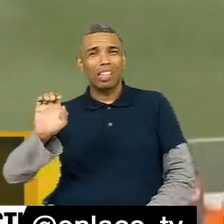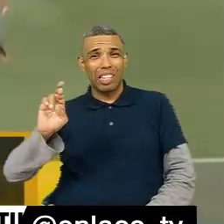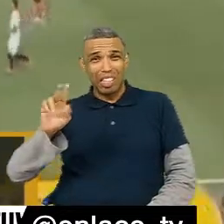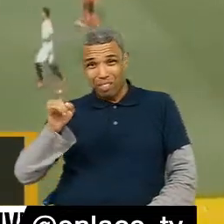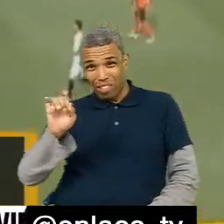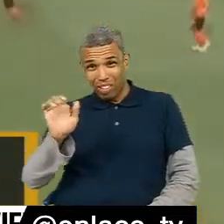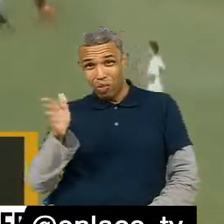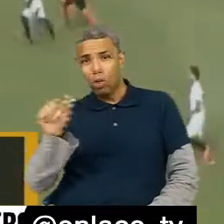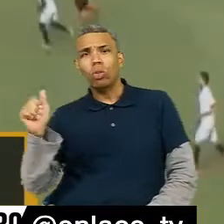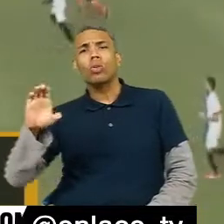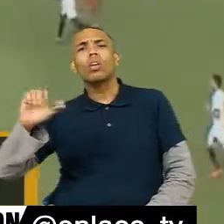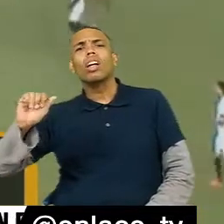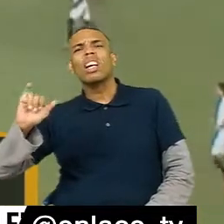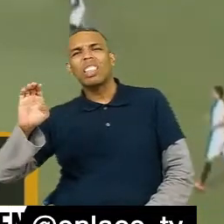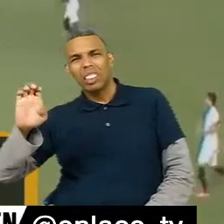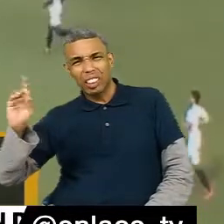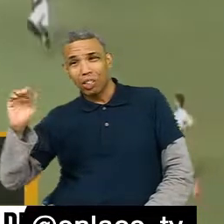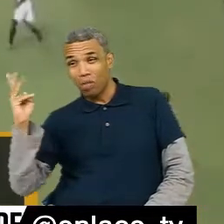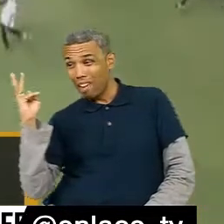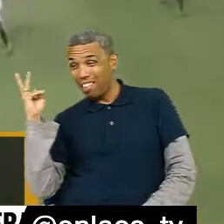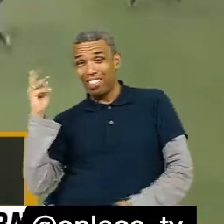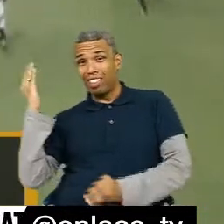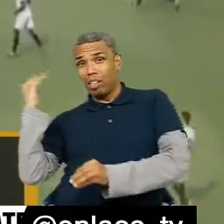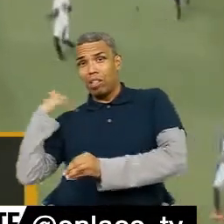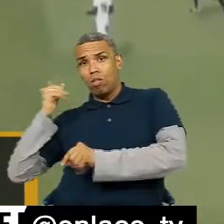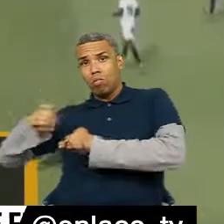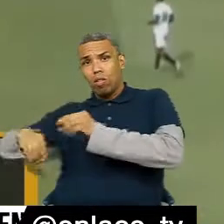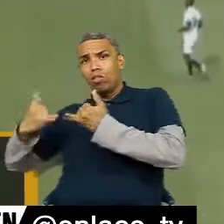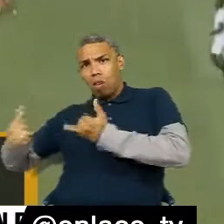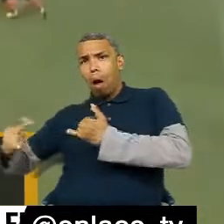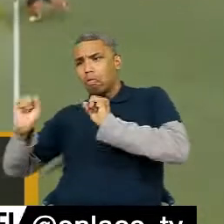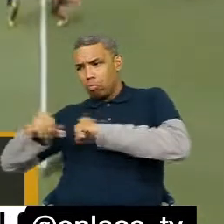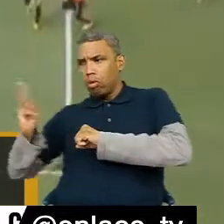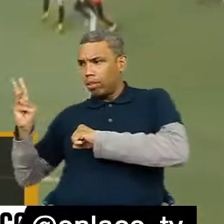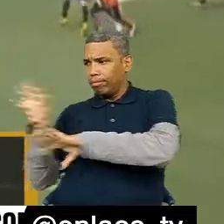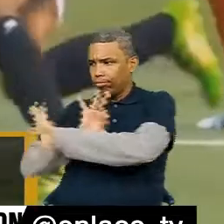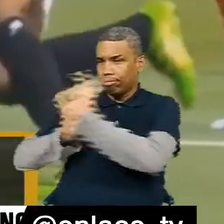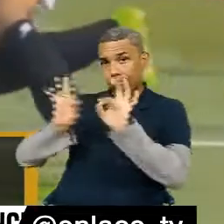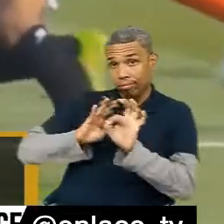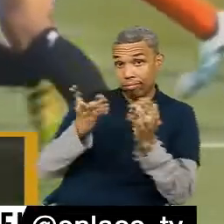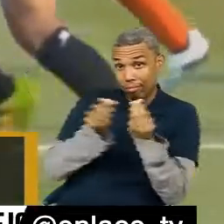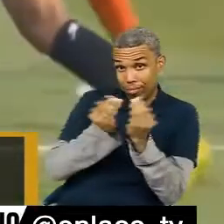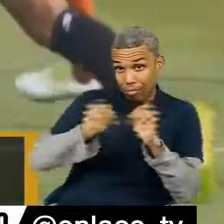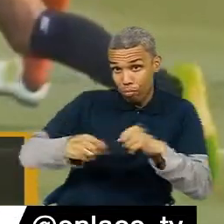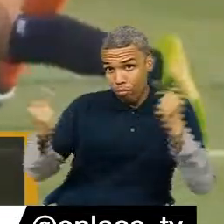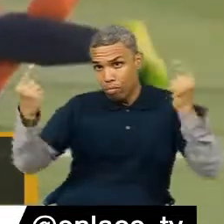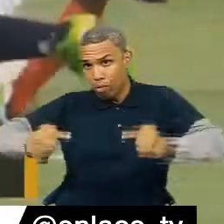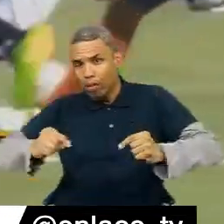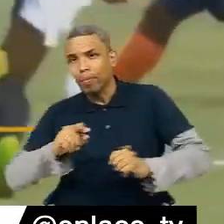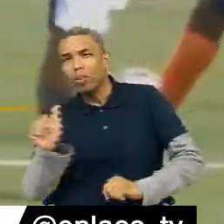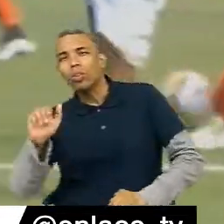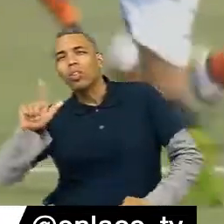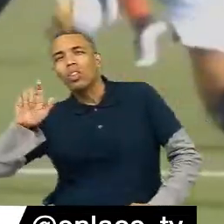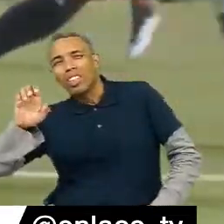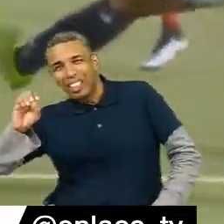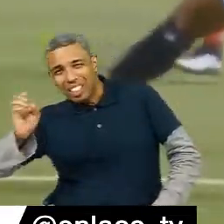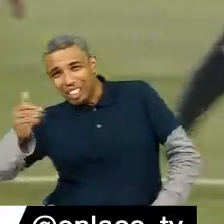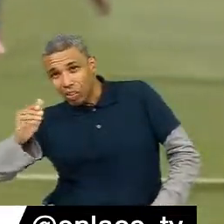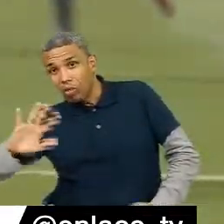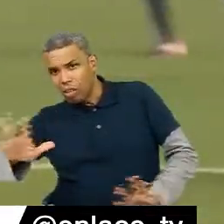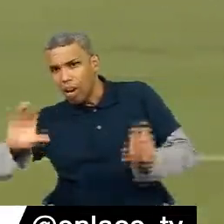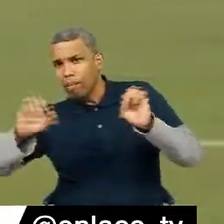Goma Hernández para saber si se podrá contar con él en este compromiso. Los demás profesionales, a excepción de Leo Castro, están a disposición del cuerpo